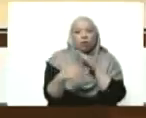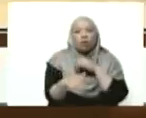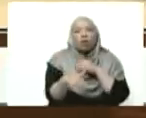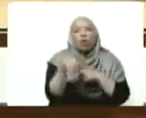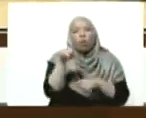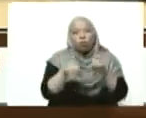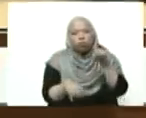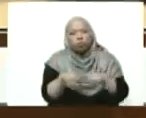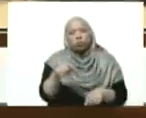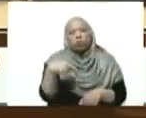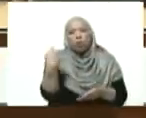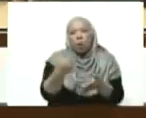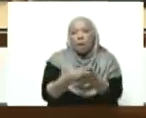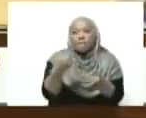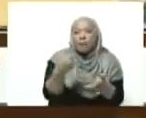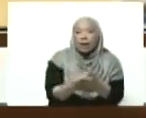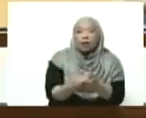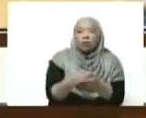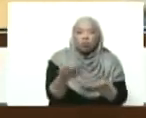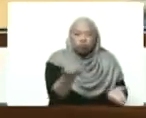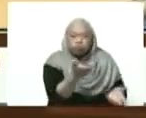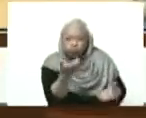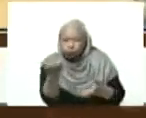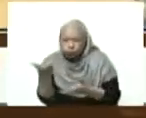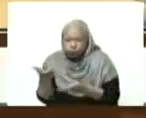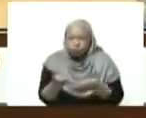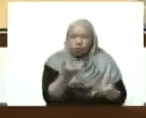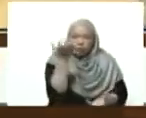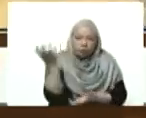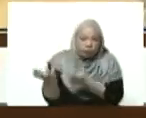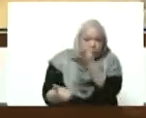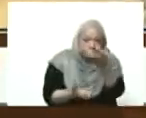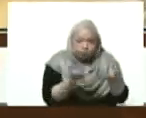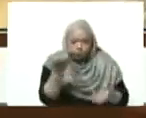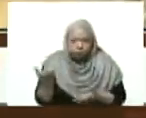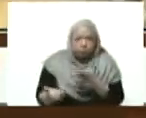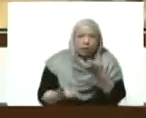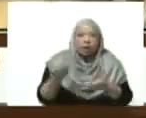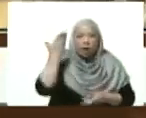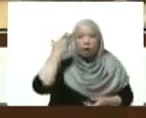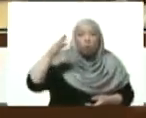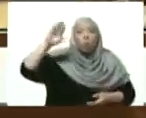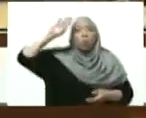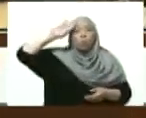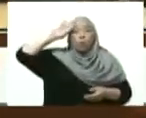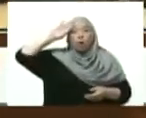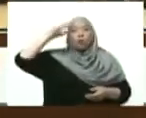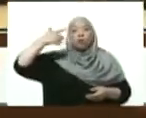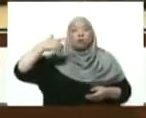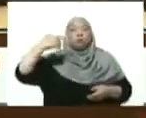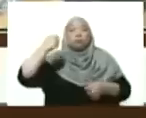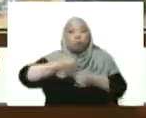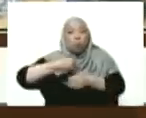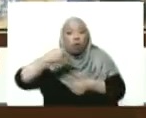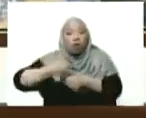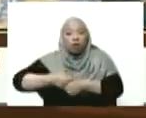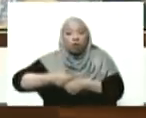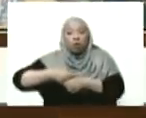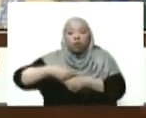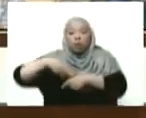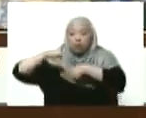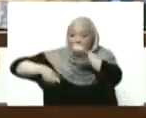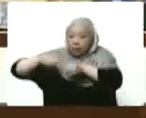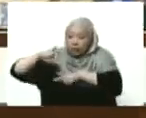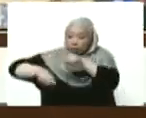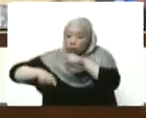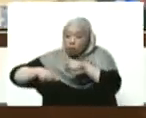equipos para apagar unos incendios en su territorio, tuvimos que hacer maniobra. Desarmamos los equipos